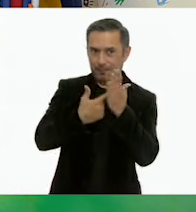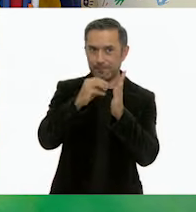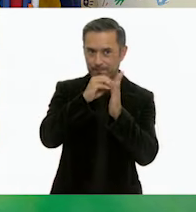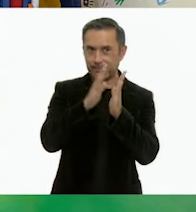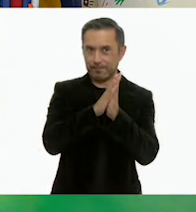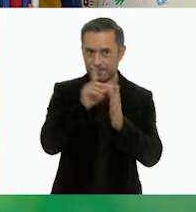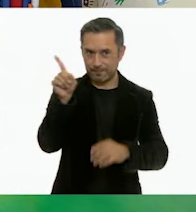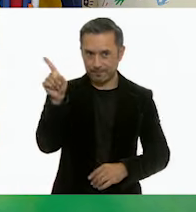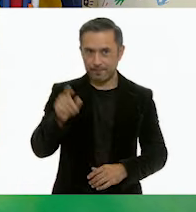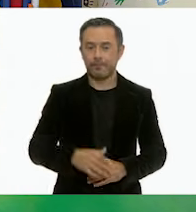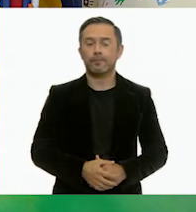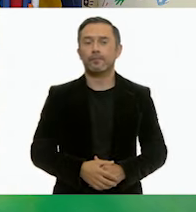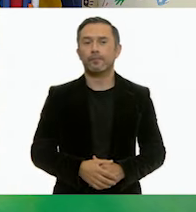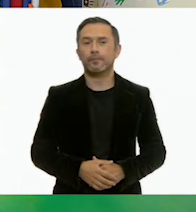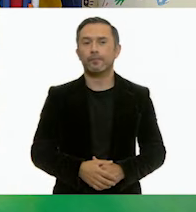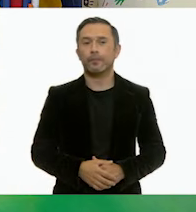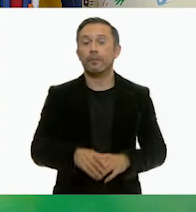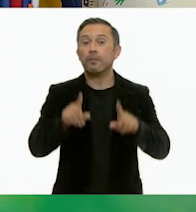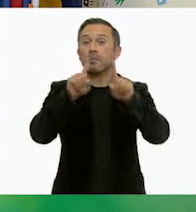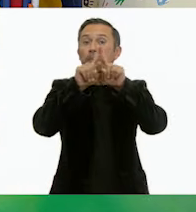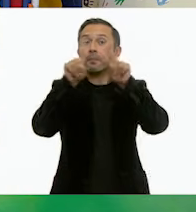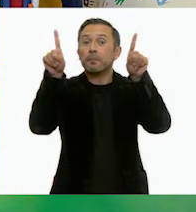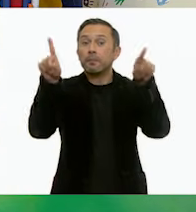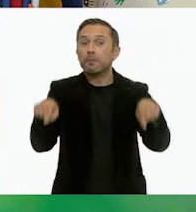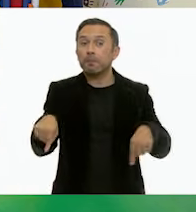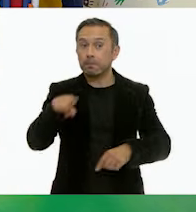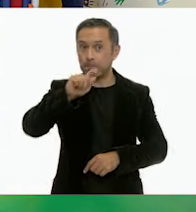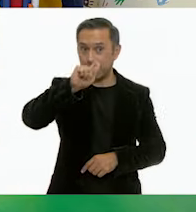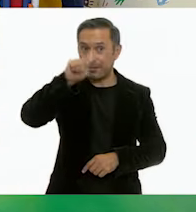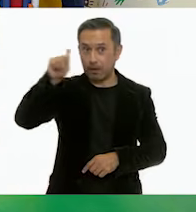La altura del pizarrón